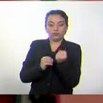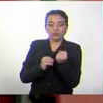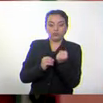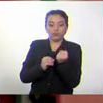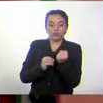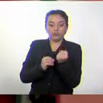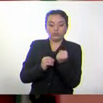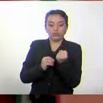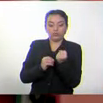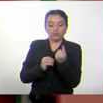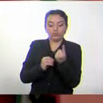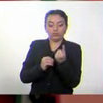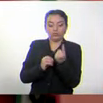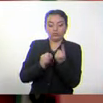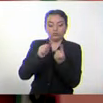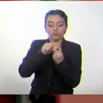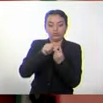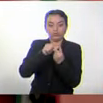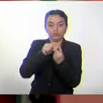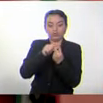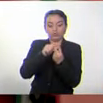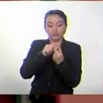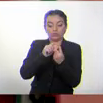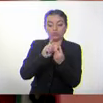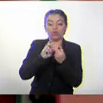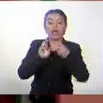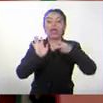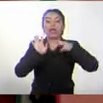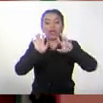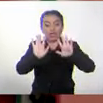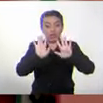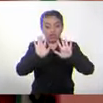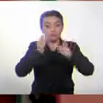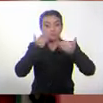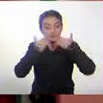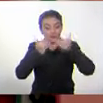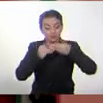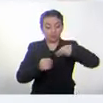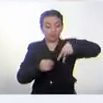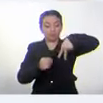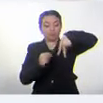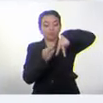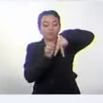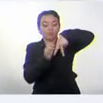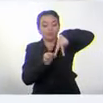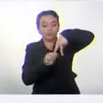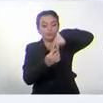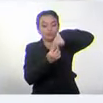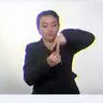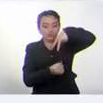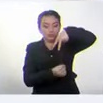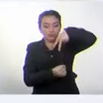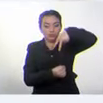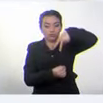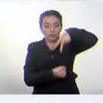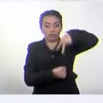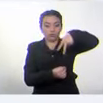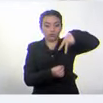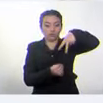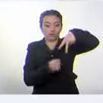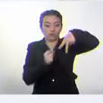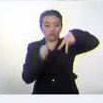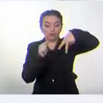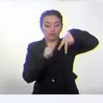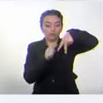el LED verde inmediatamente después del LED rojo. En esta ocasión lo que haré es que colocaré el